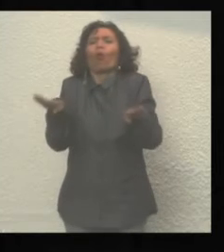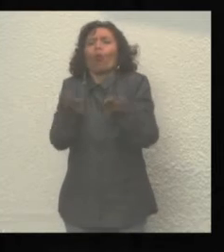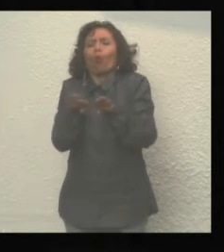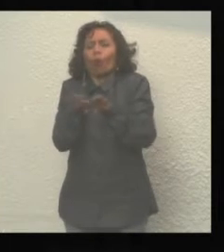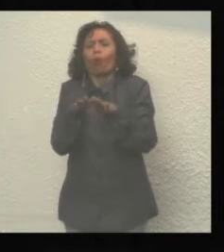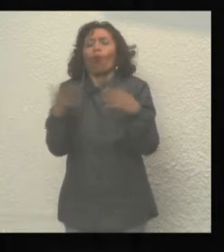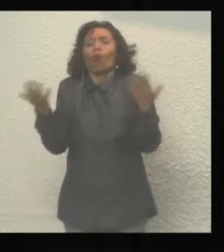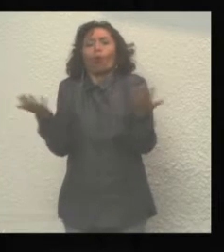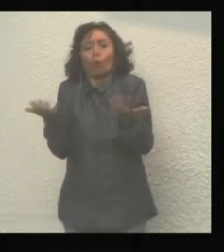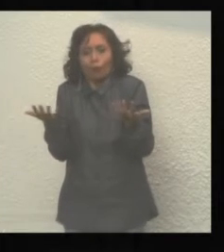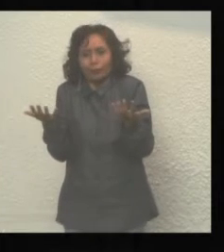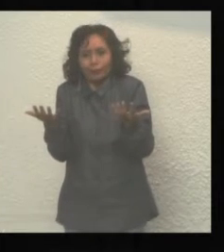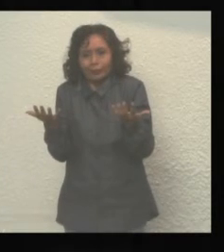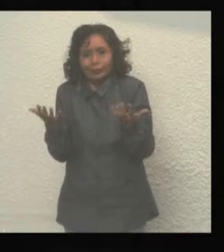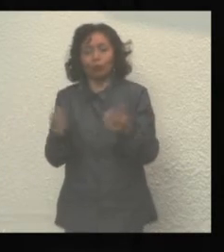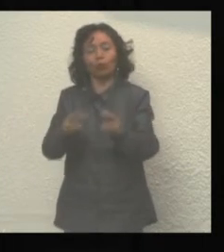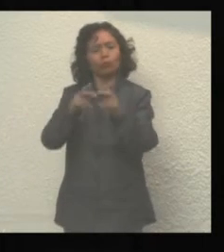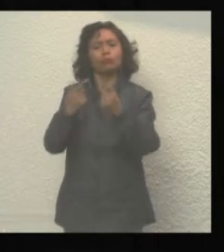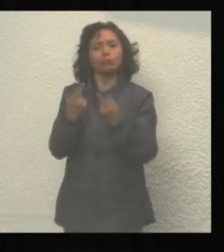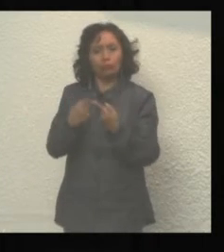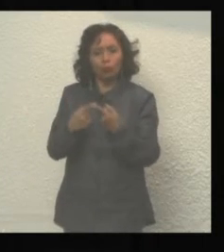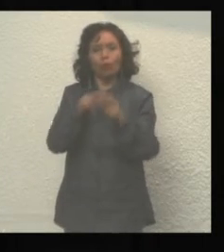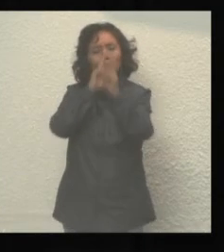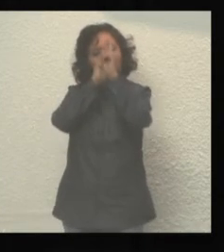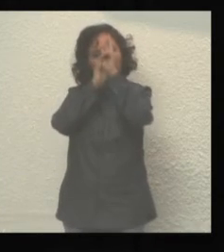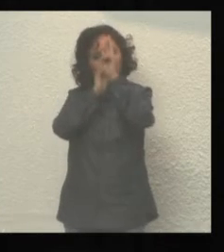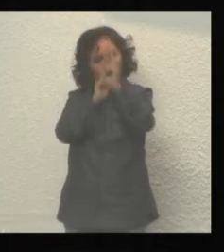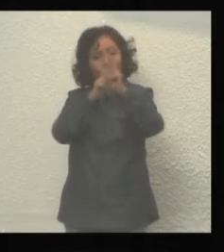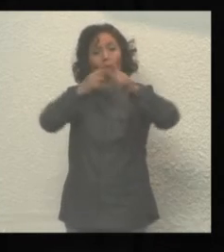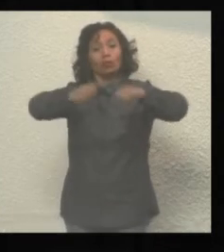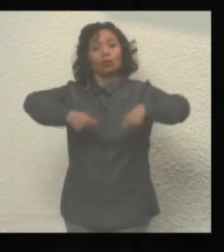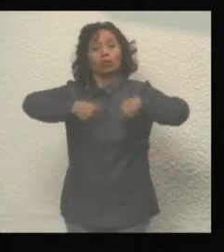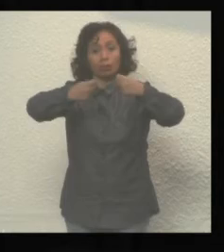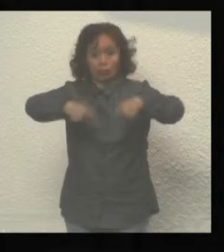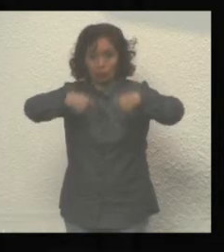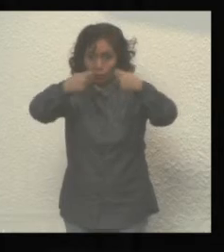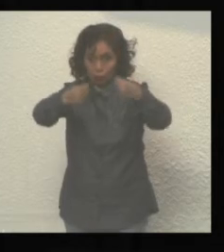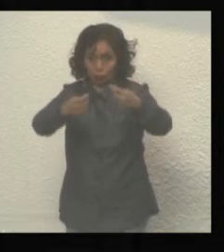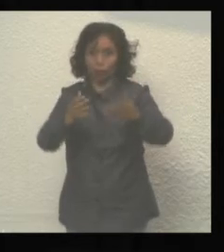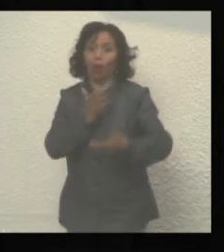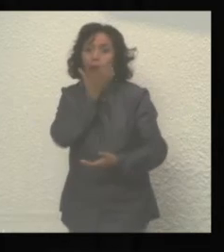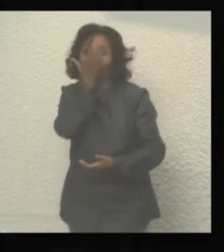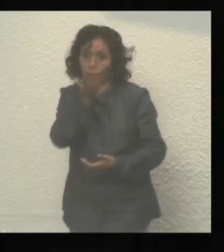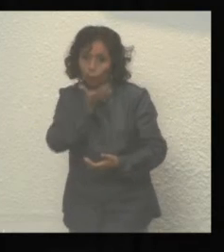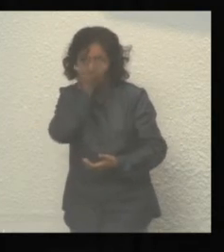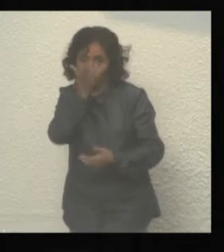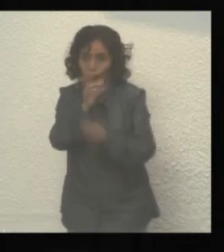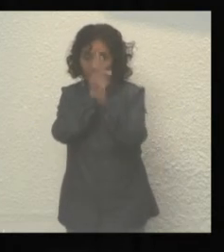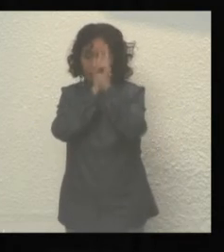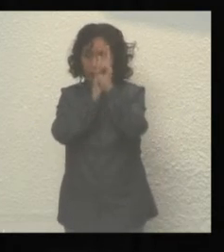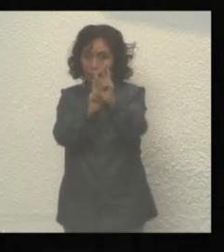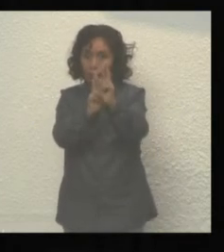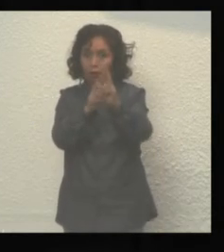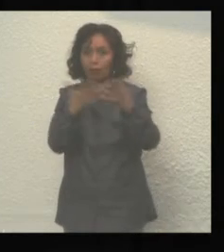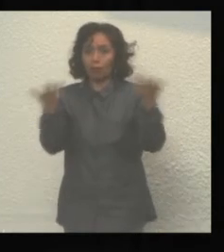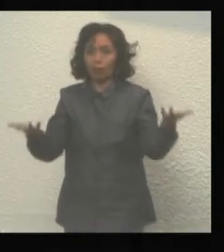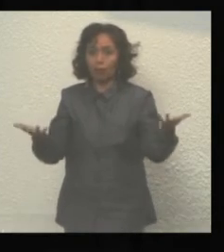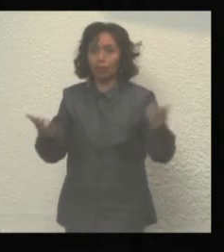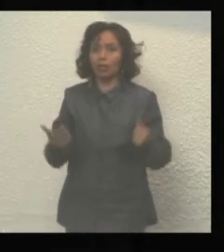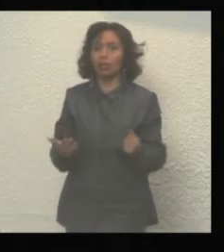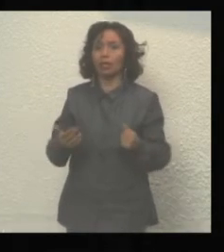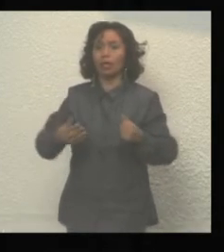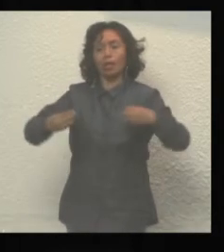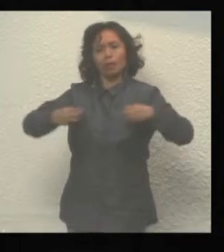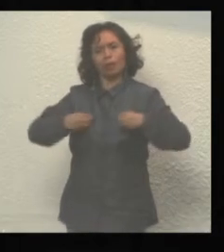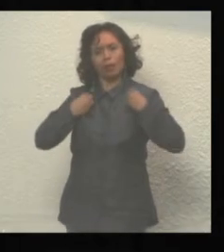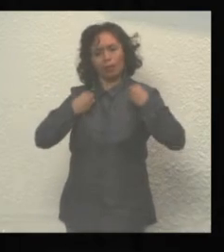hacerlo con el máximo respeto a sus tradiciones, usos y costumbres, para que puedan tener mejores condiciones